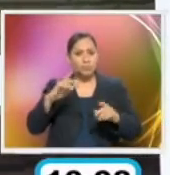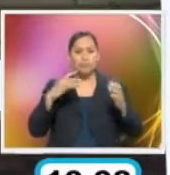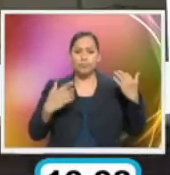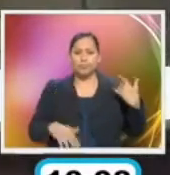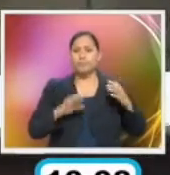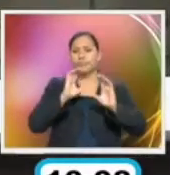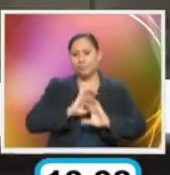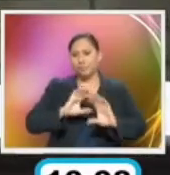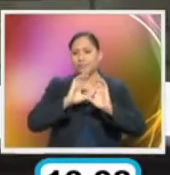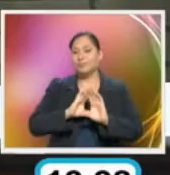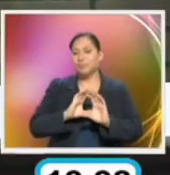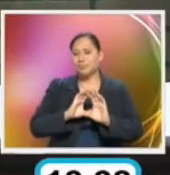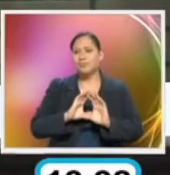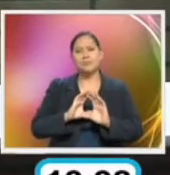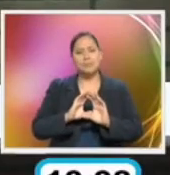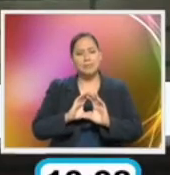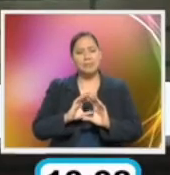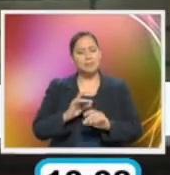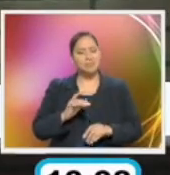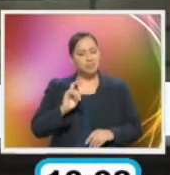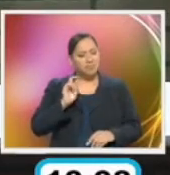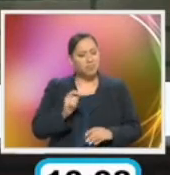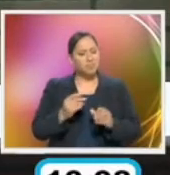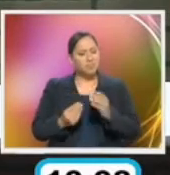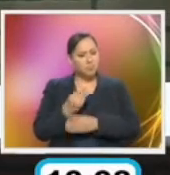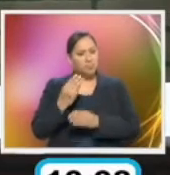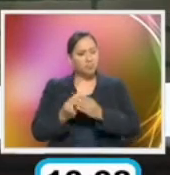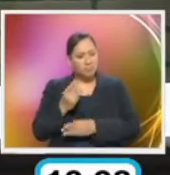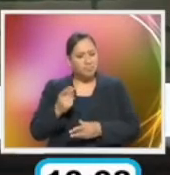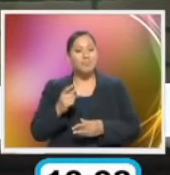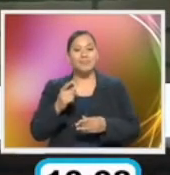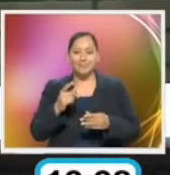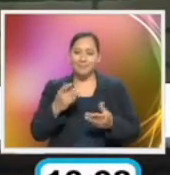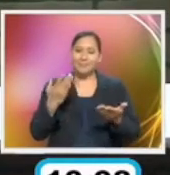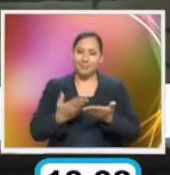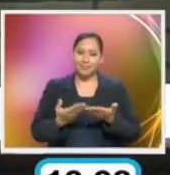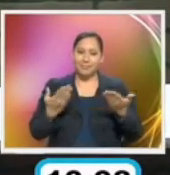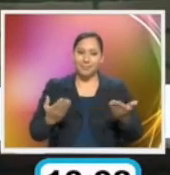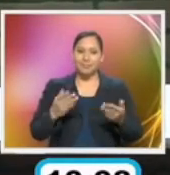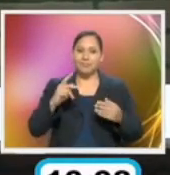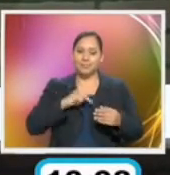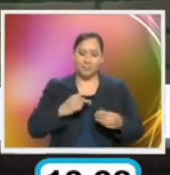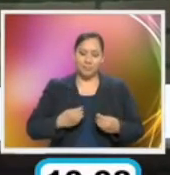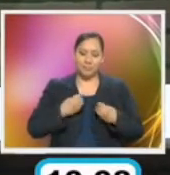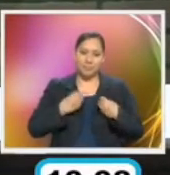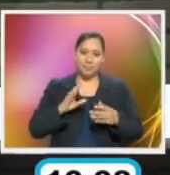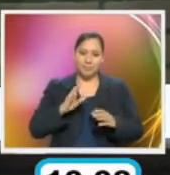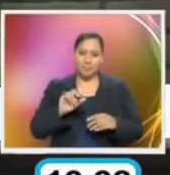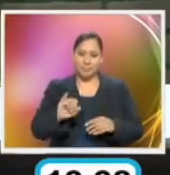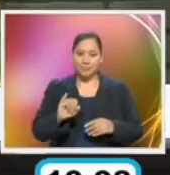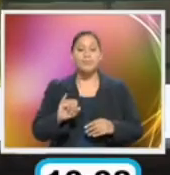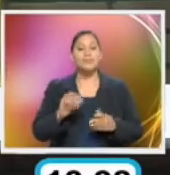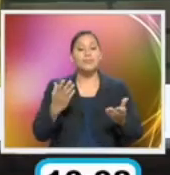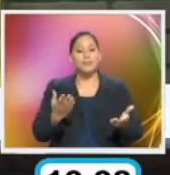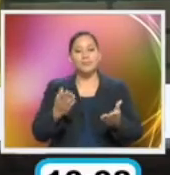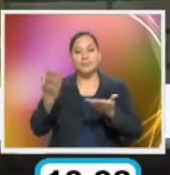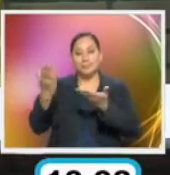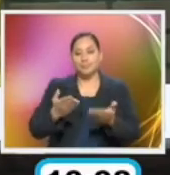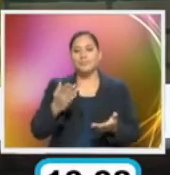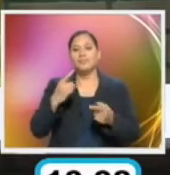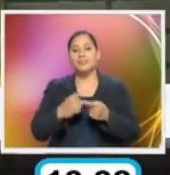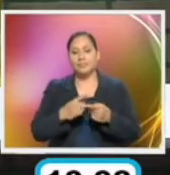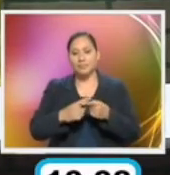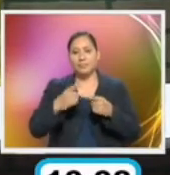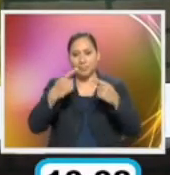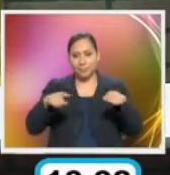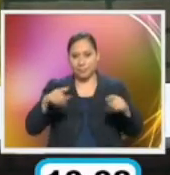interpretación, hemos creado significados nuevos que se han convertido en parte de nuestro metabolismo. Sin más, está con nosotros en